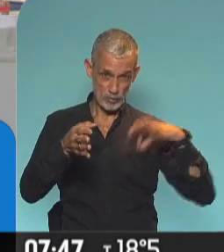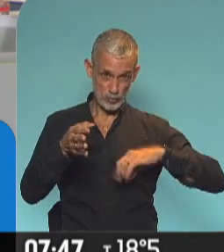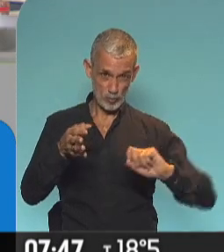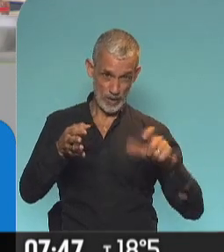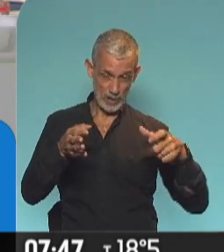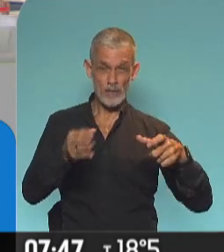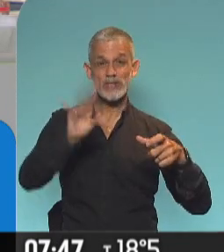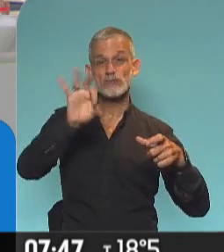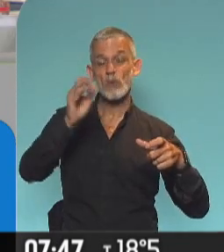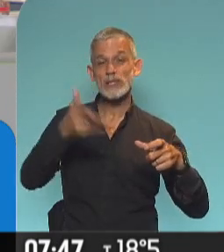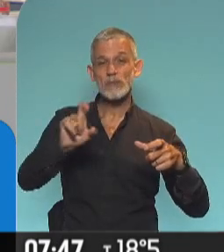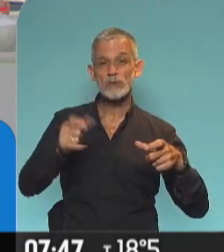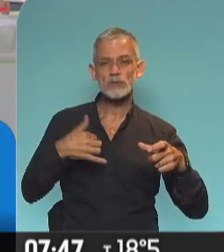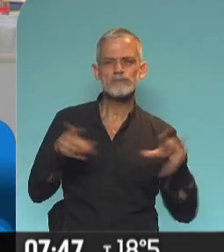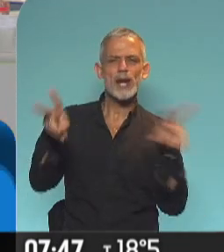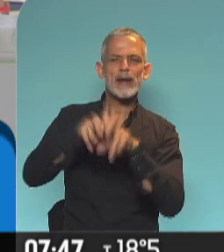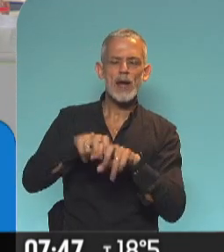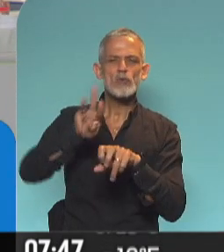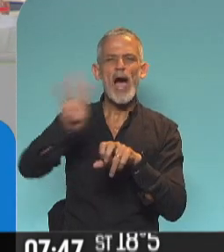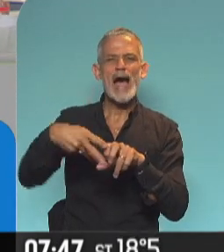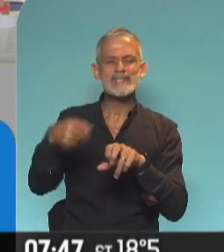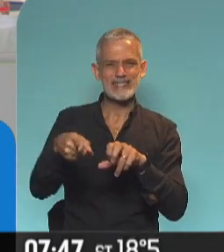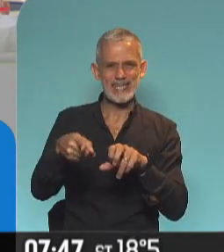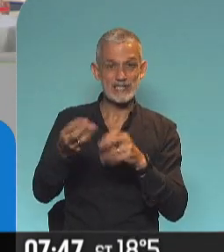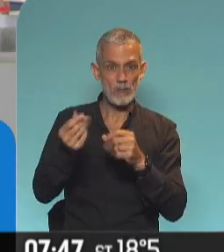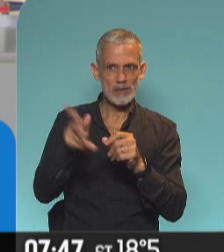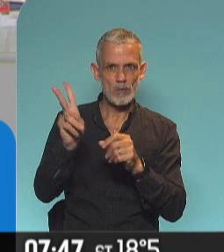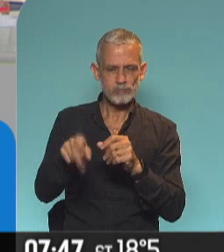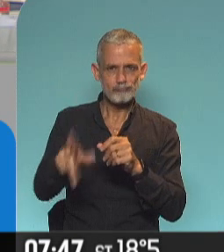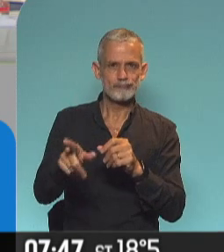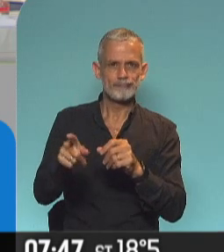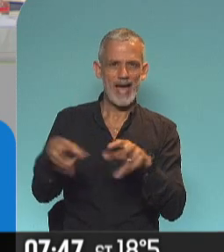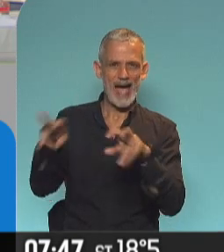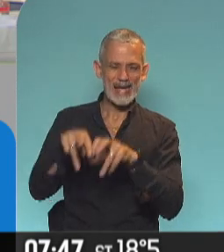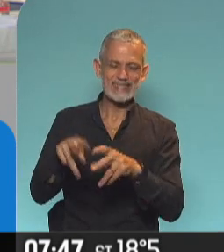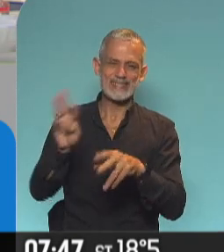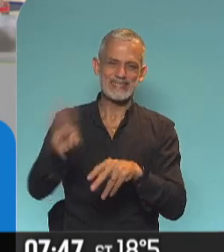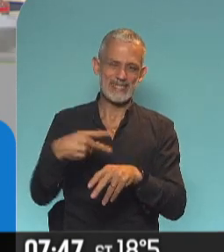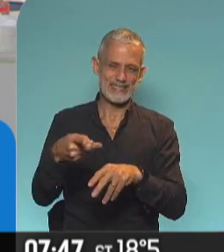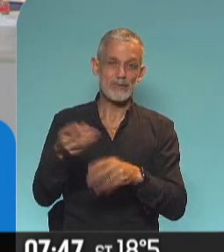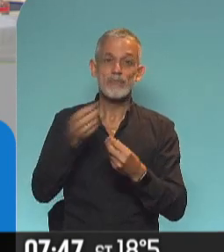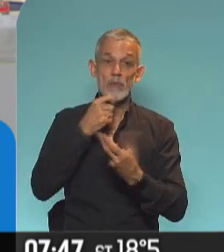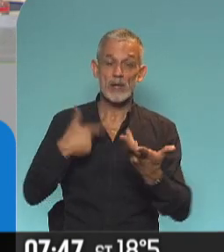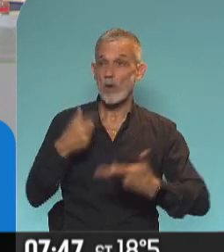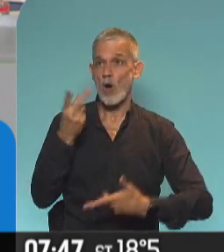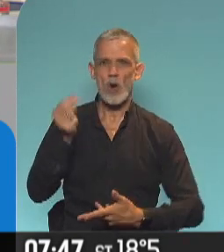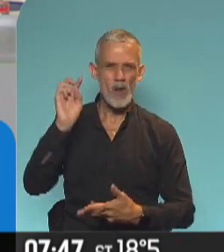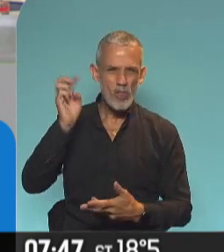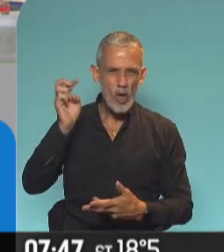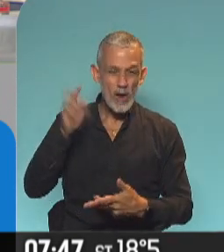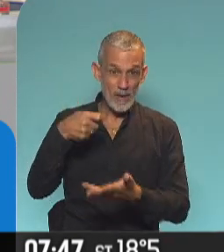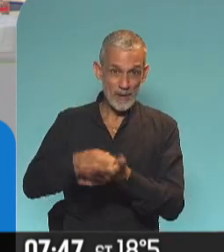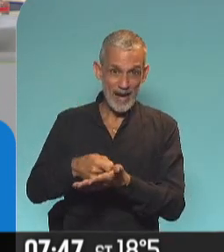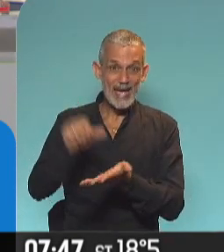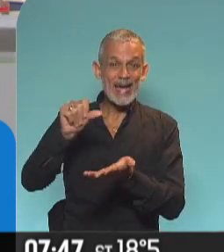basado en la evolución de la recaudación que tiene ANSES, los recursos que llegan al ANSES, como por ejemplo, cuando uno compra dólares y pagas el